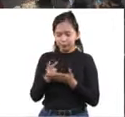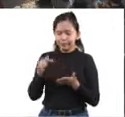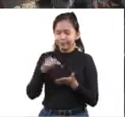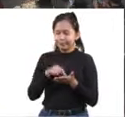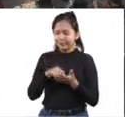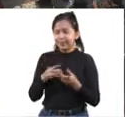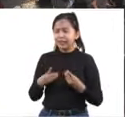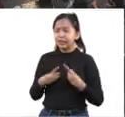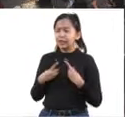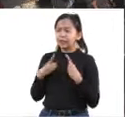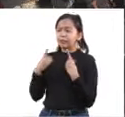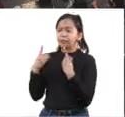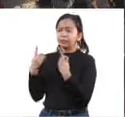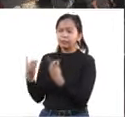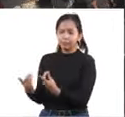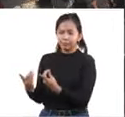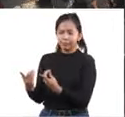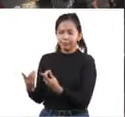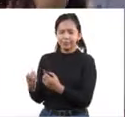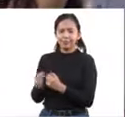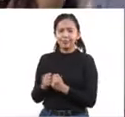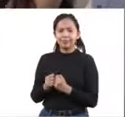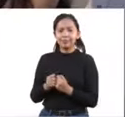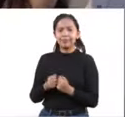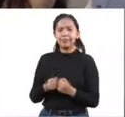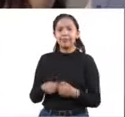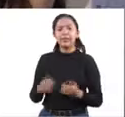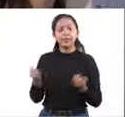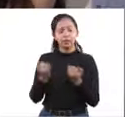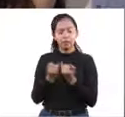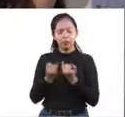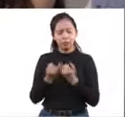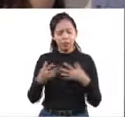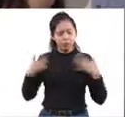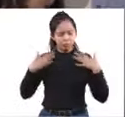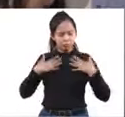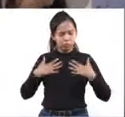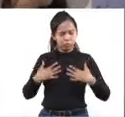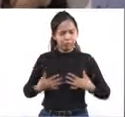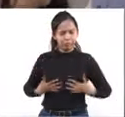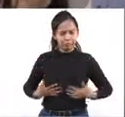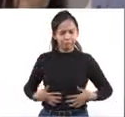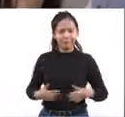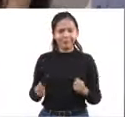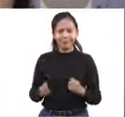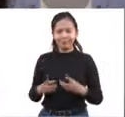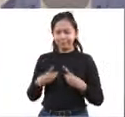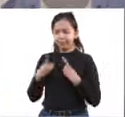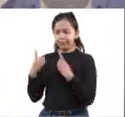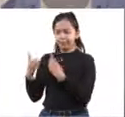dedicado, y que le damos también una camiseta del programa. Adelante.